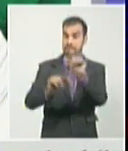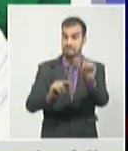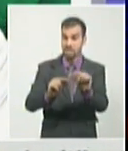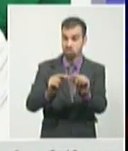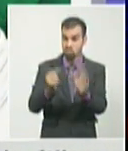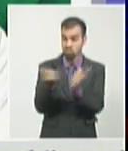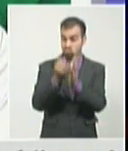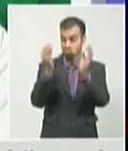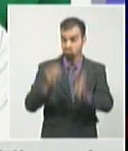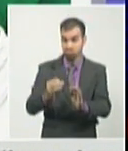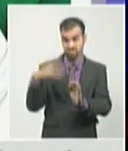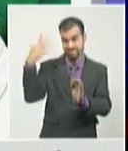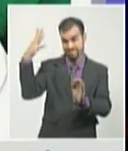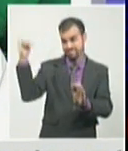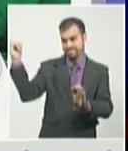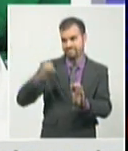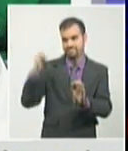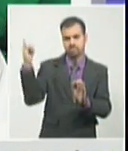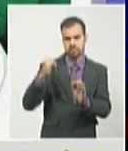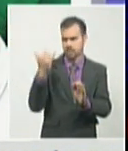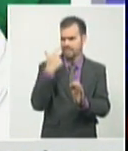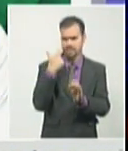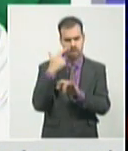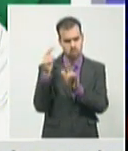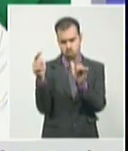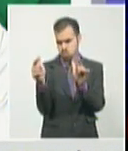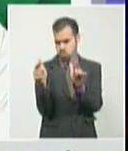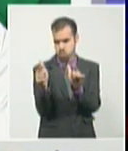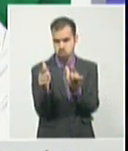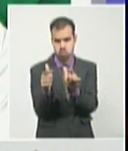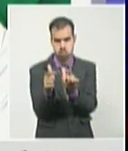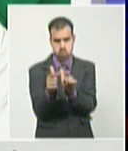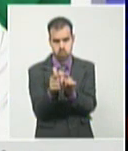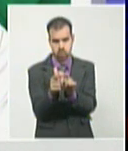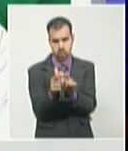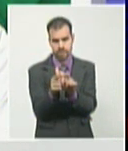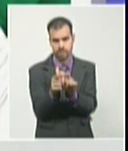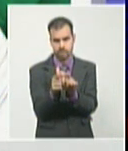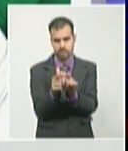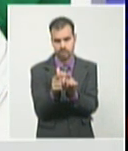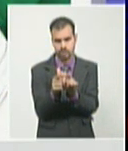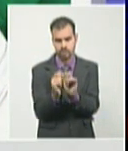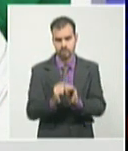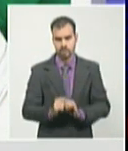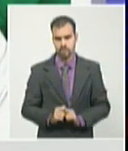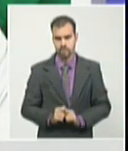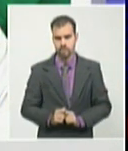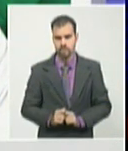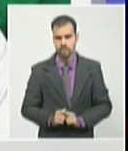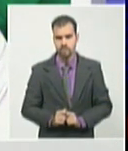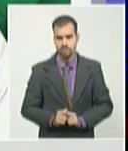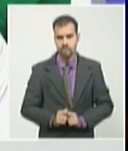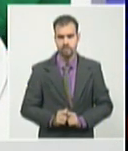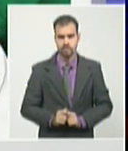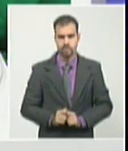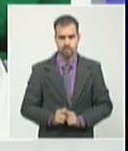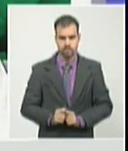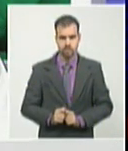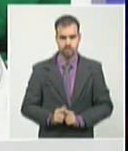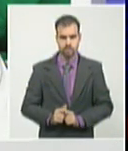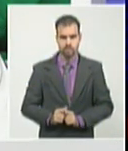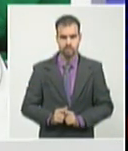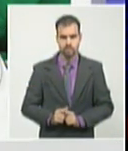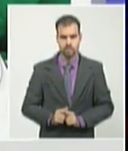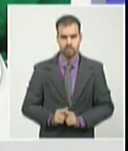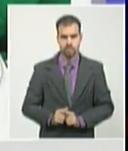al arribo o al quinto día del arribo ahora la otra parte que son